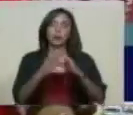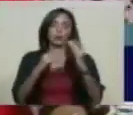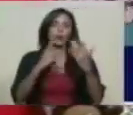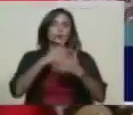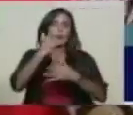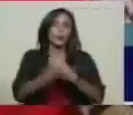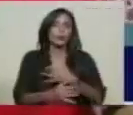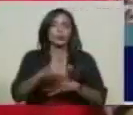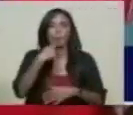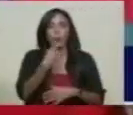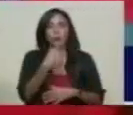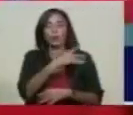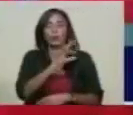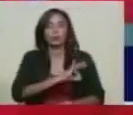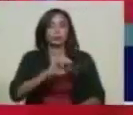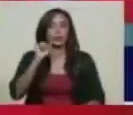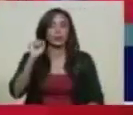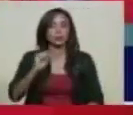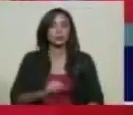político socialista.